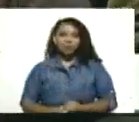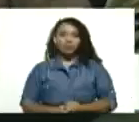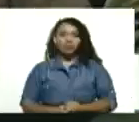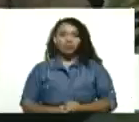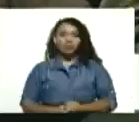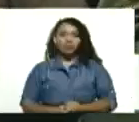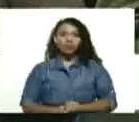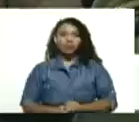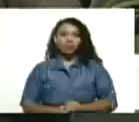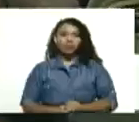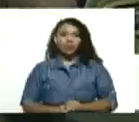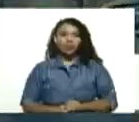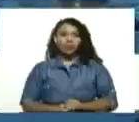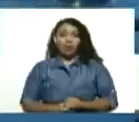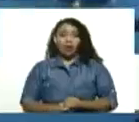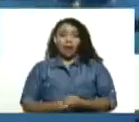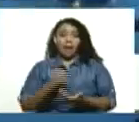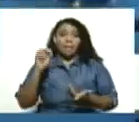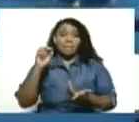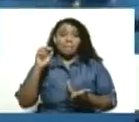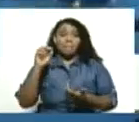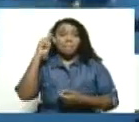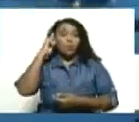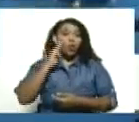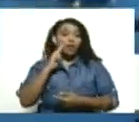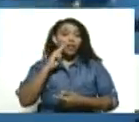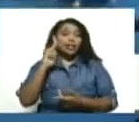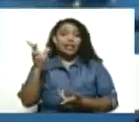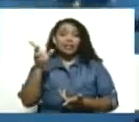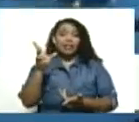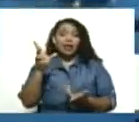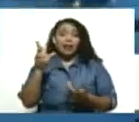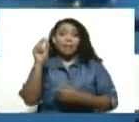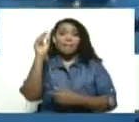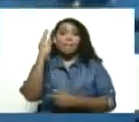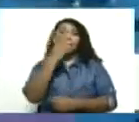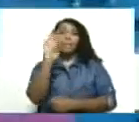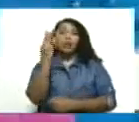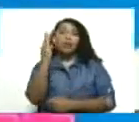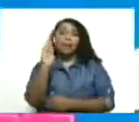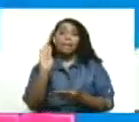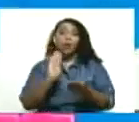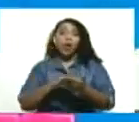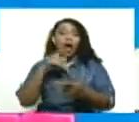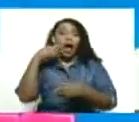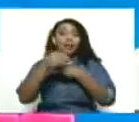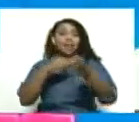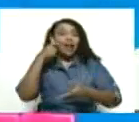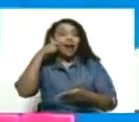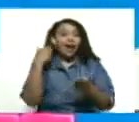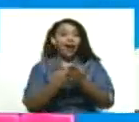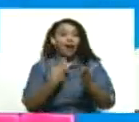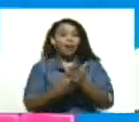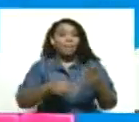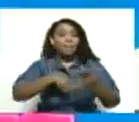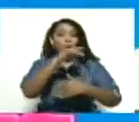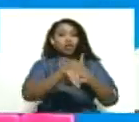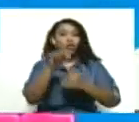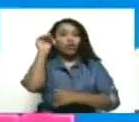bajo a bolívar del pedestal de bronce para convertirnos en carne presente de proyecto